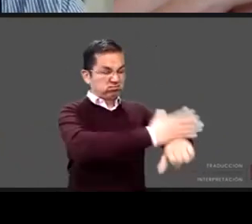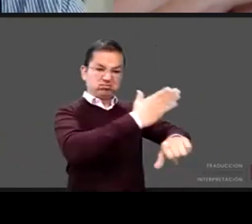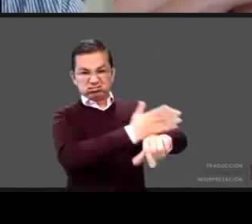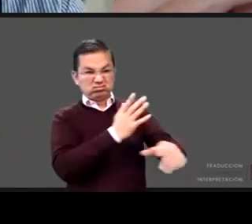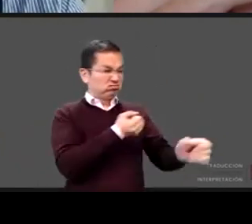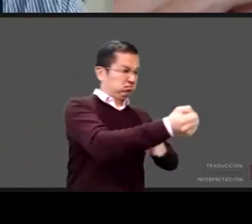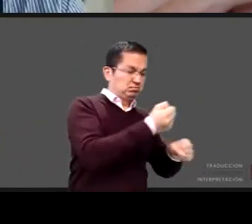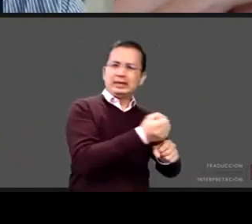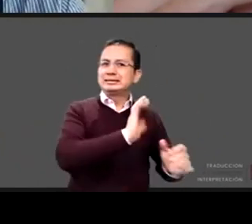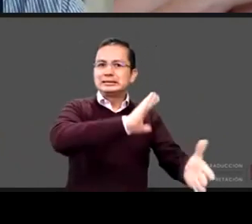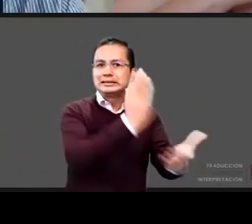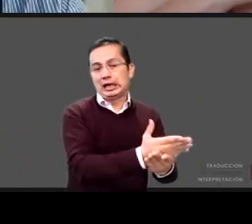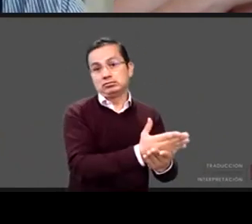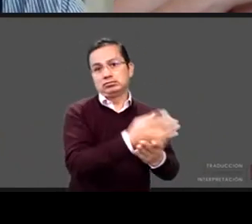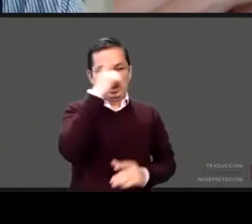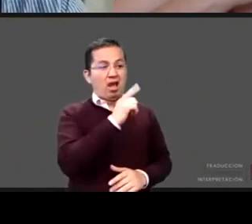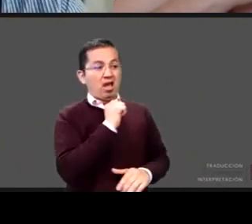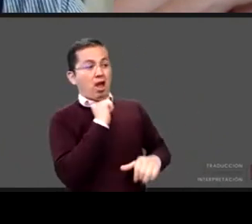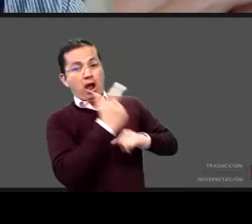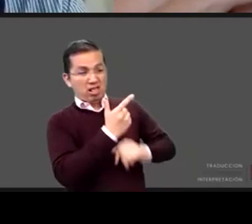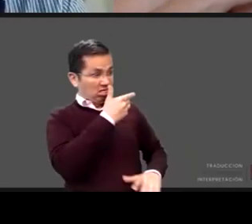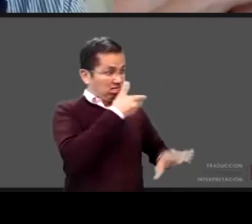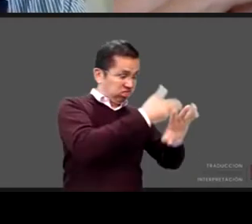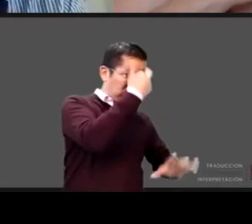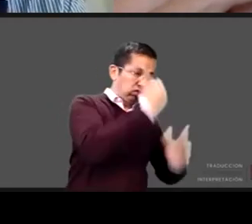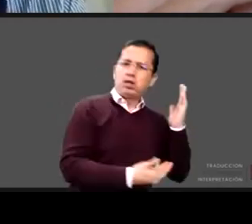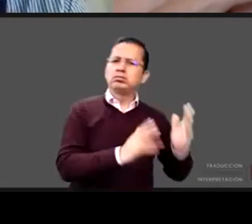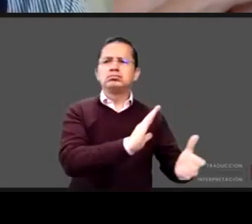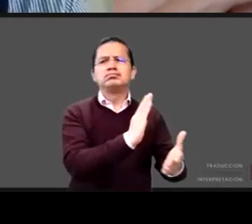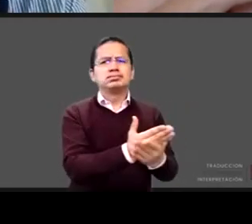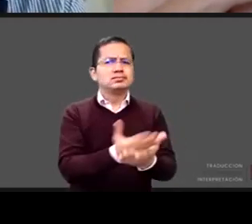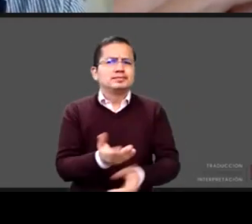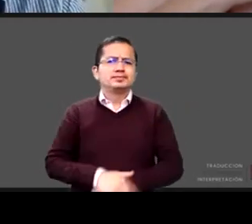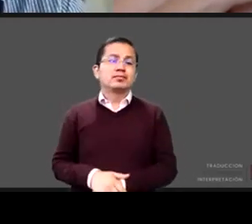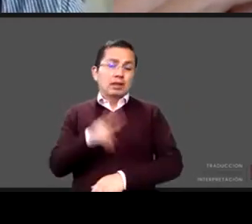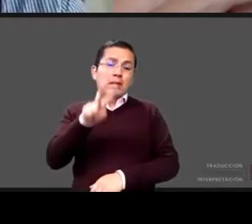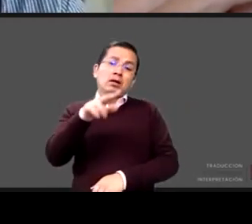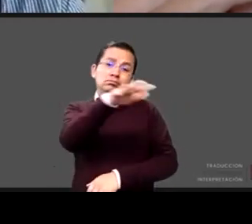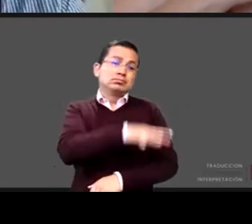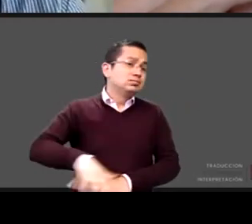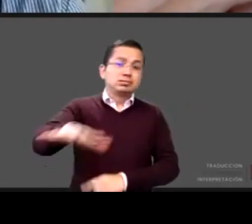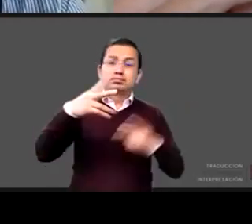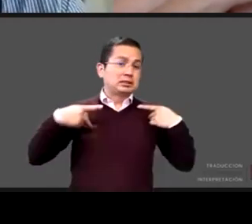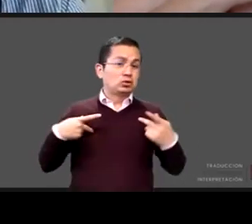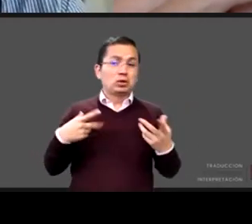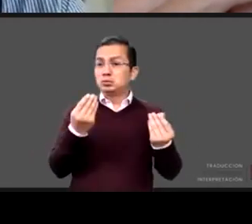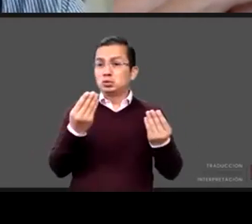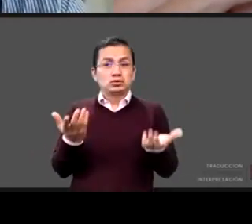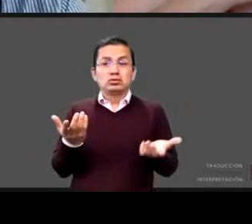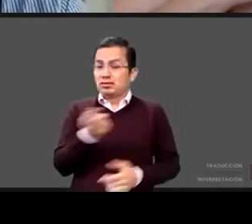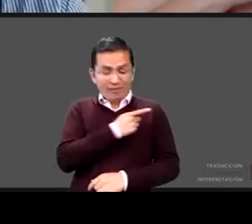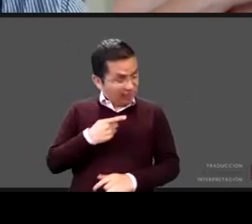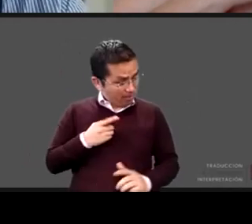de sus formas ni manifestaciones. Y ahí la sociedad tiene mucho que hacer, desde reportarlo hasta no permitir, por